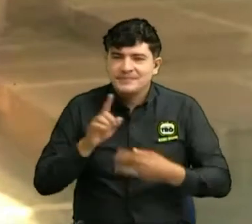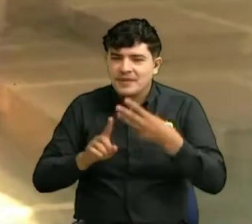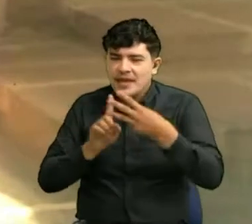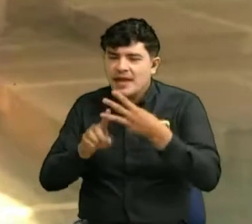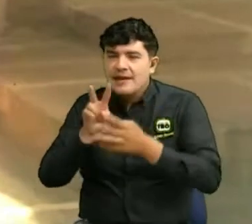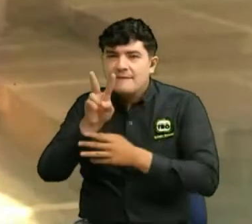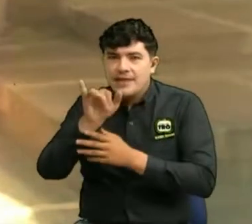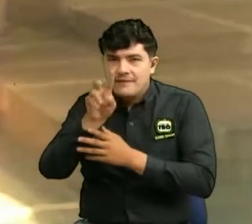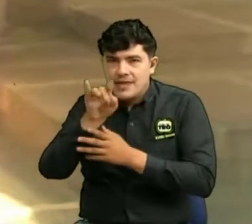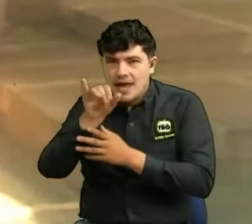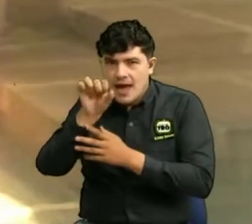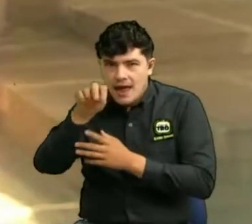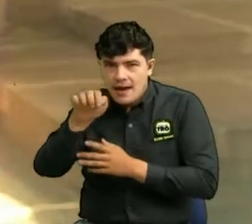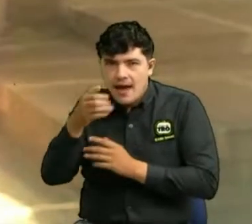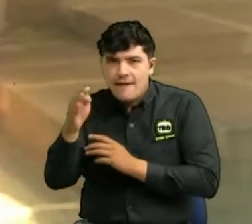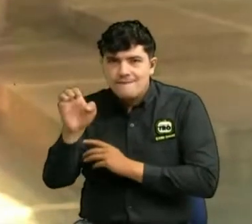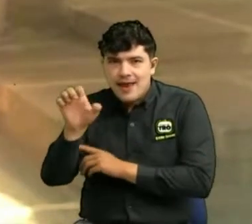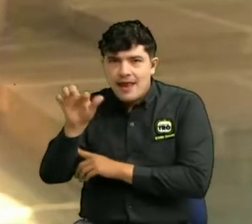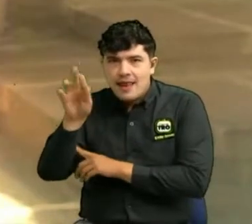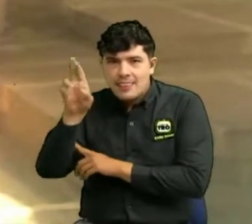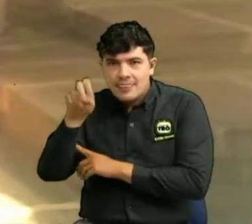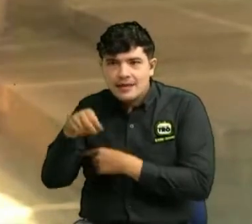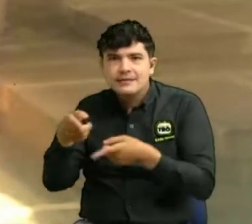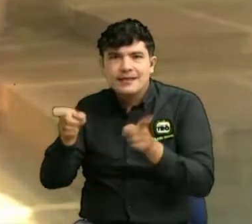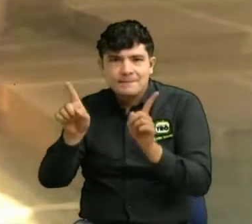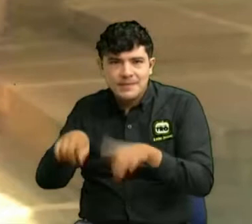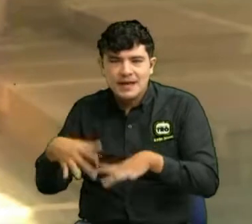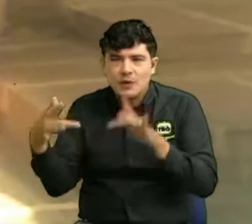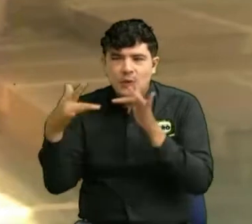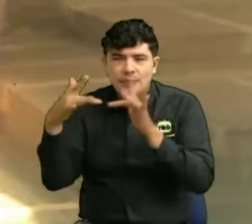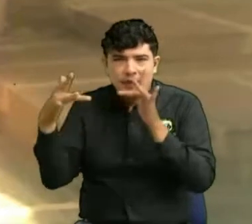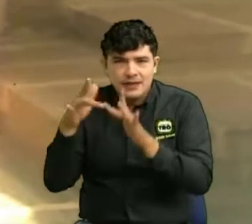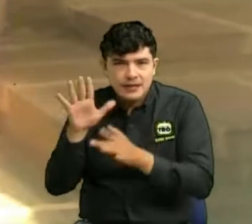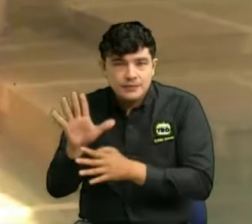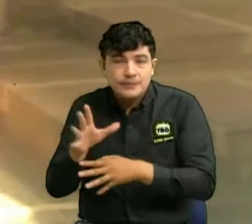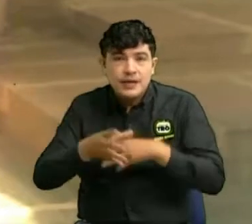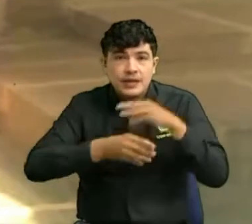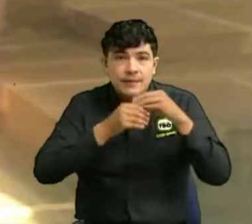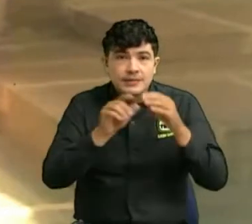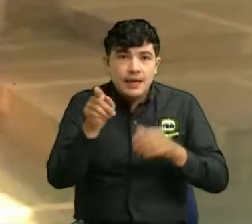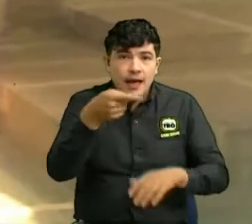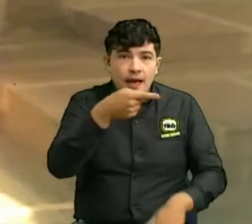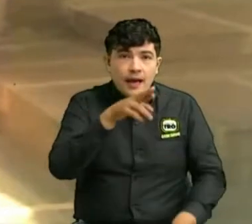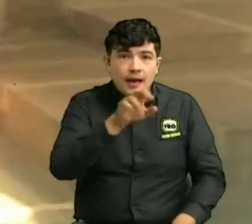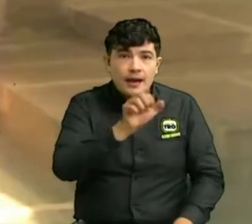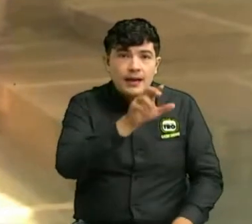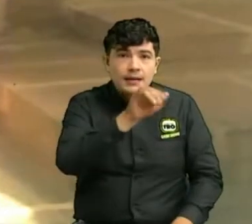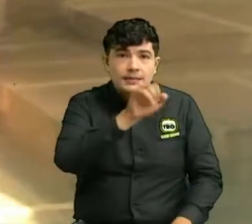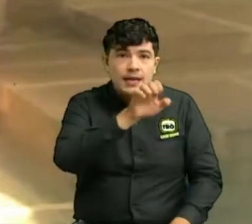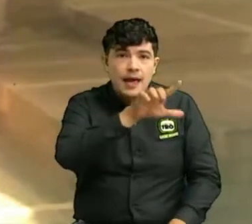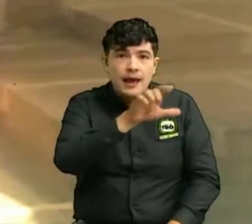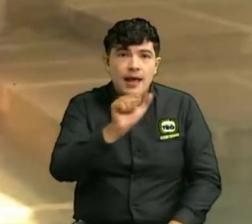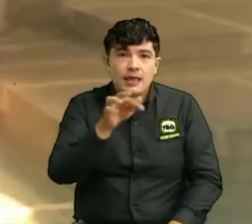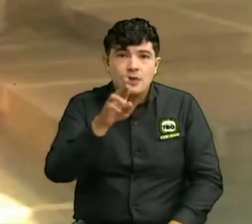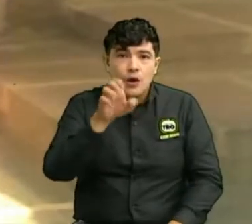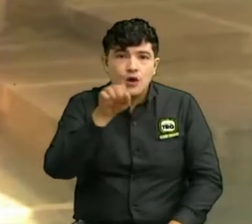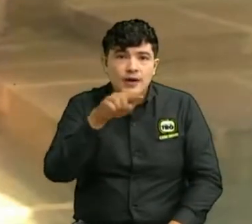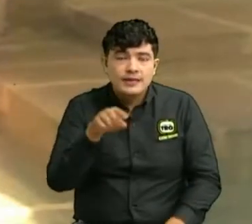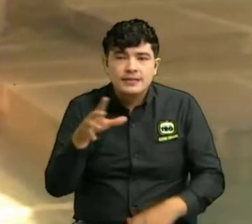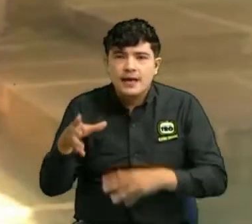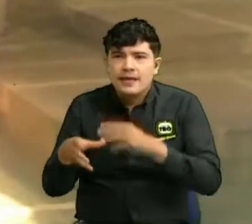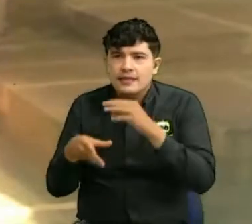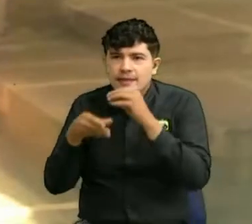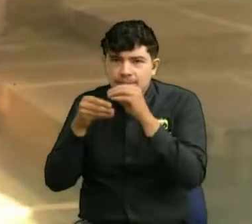Viviana Beltrán, que también se contacta en este momento. Tenemos a Graciela Torres Fonseca y